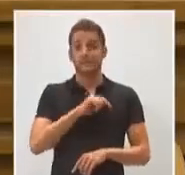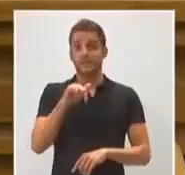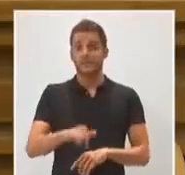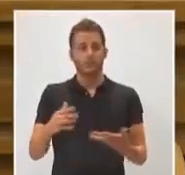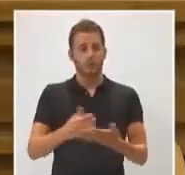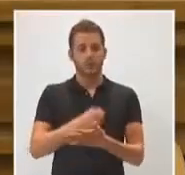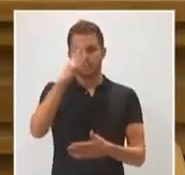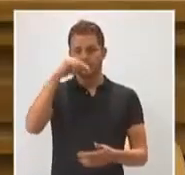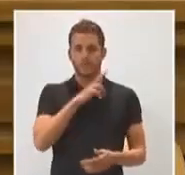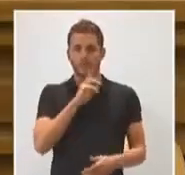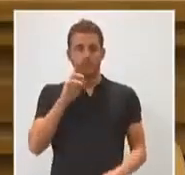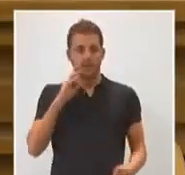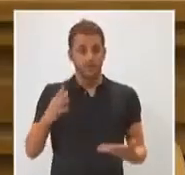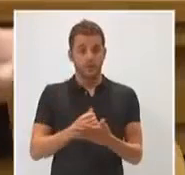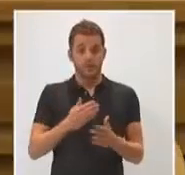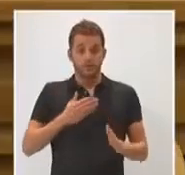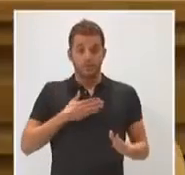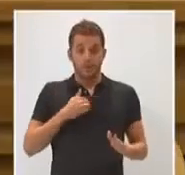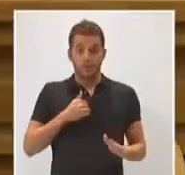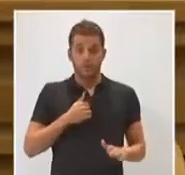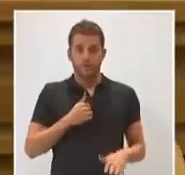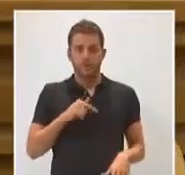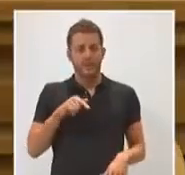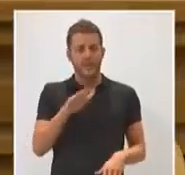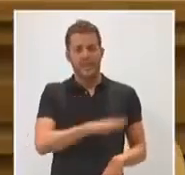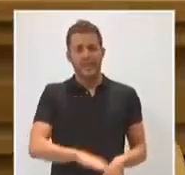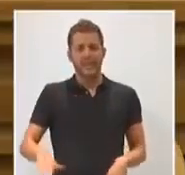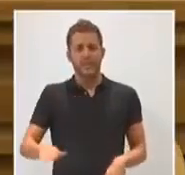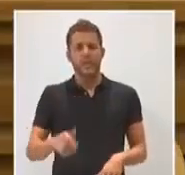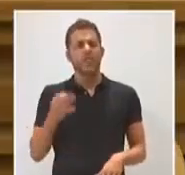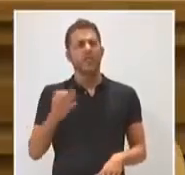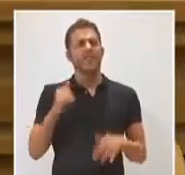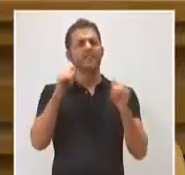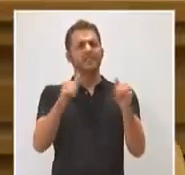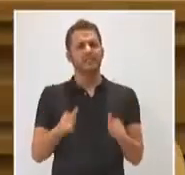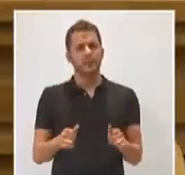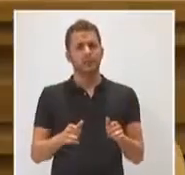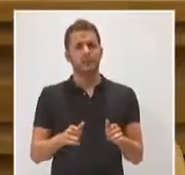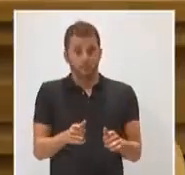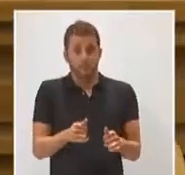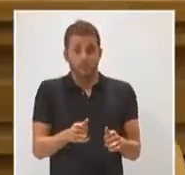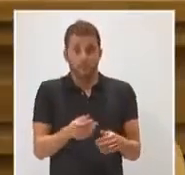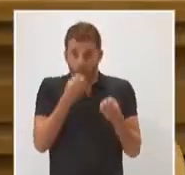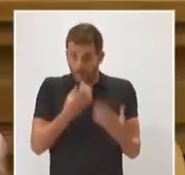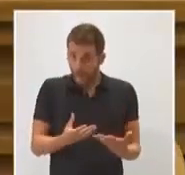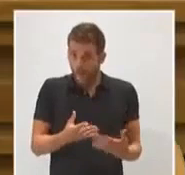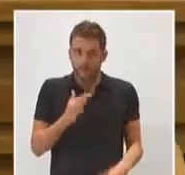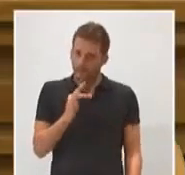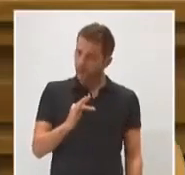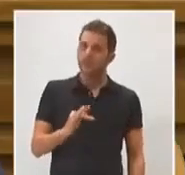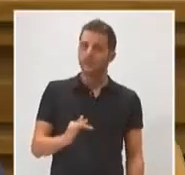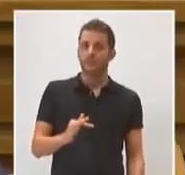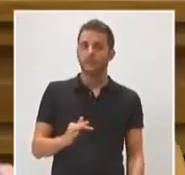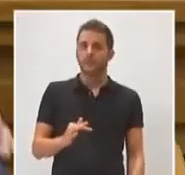los padres o el primero lo mejor todo el niño tiene que tener título académico y está bien y eso es muy bueno